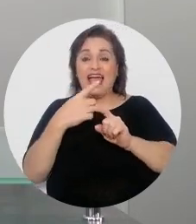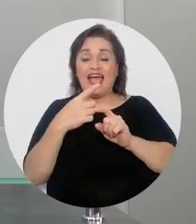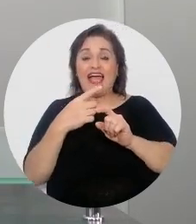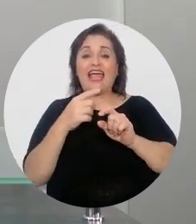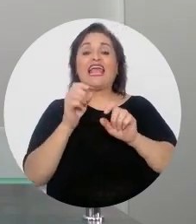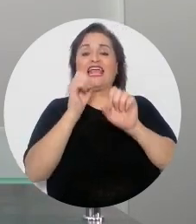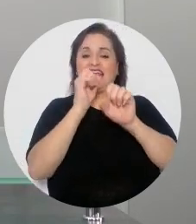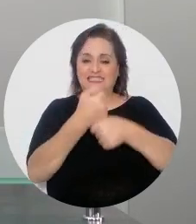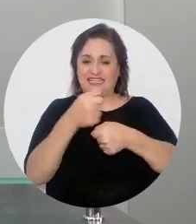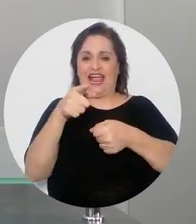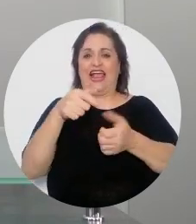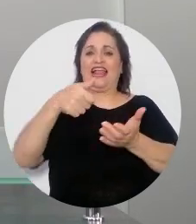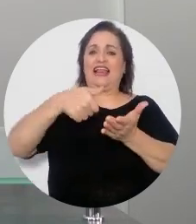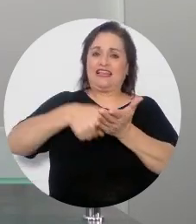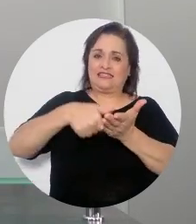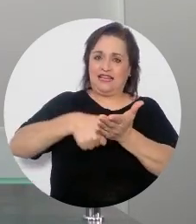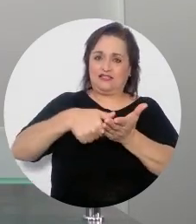celebran.